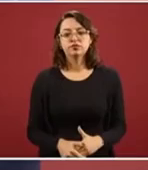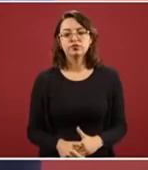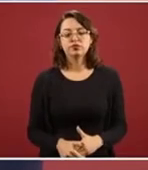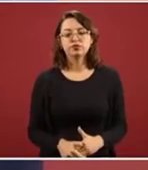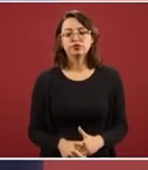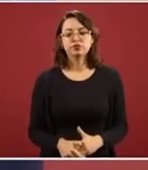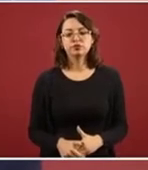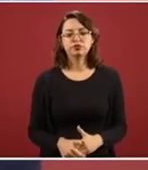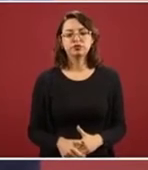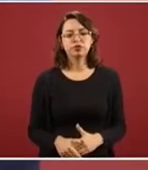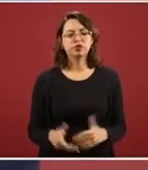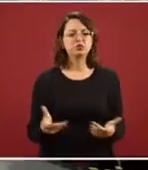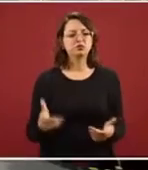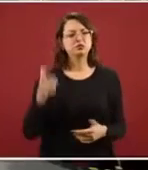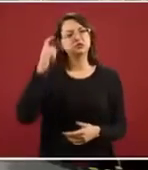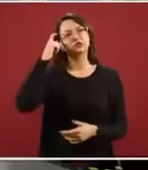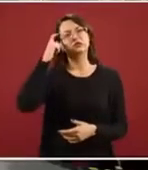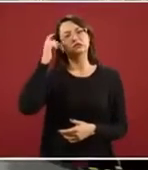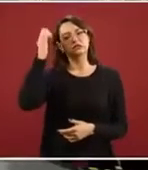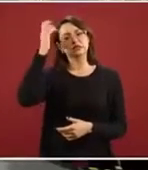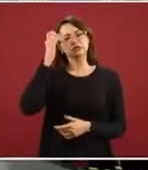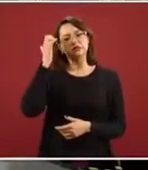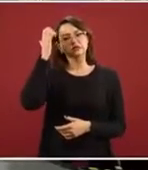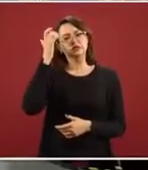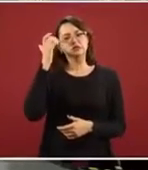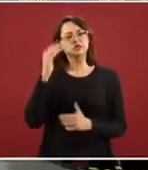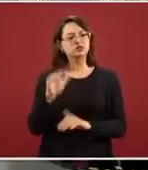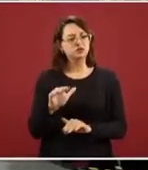o una reflexión sobre